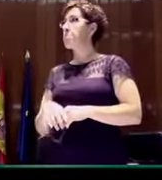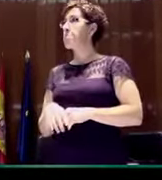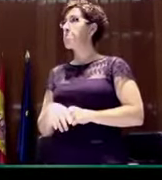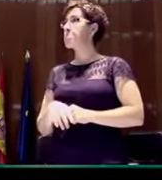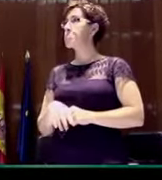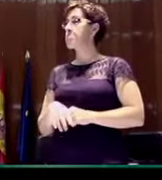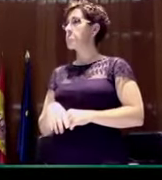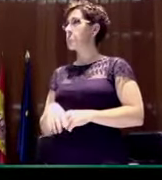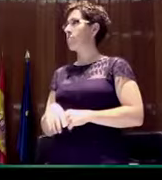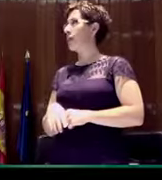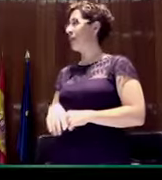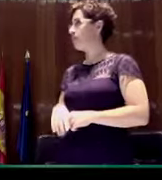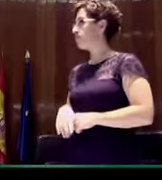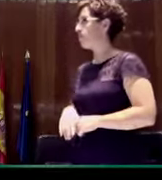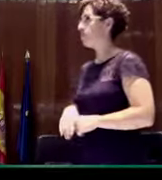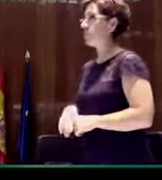Siguiente.